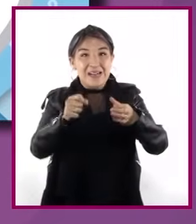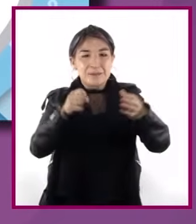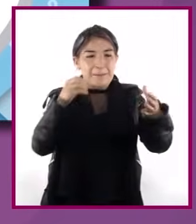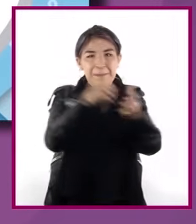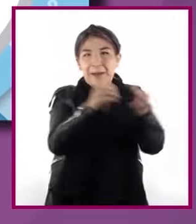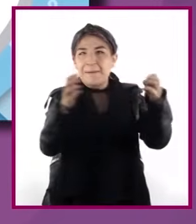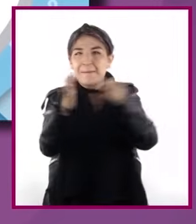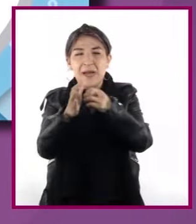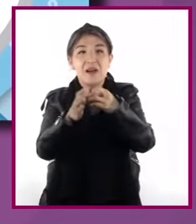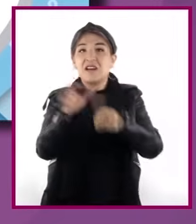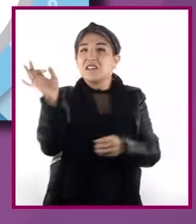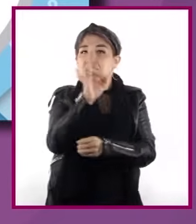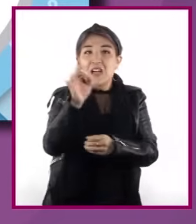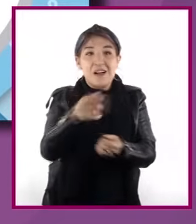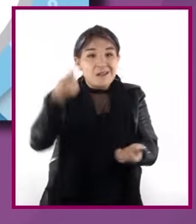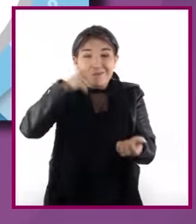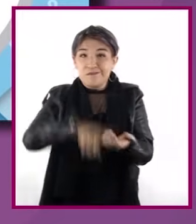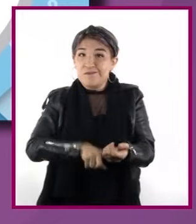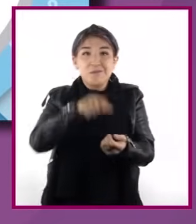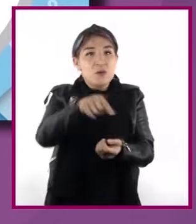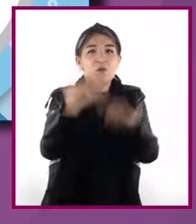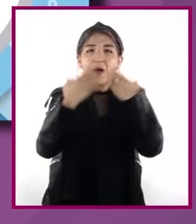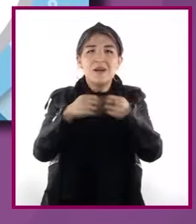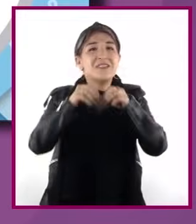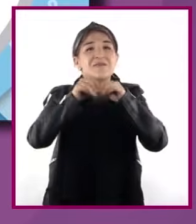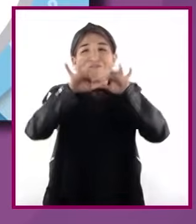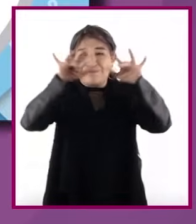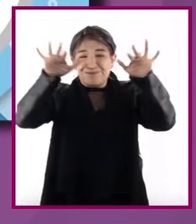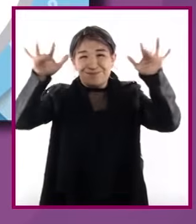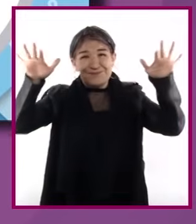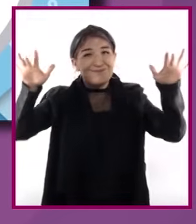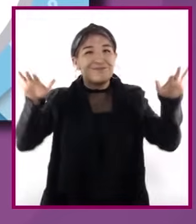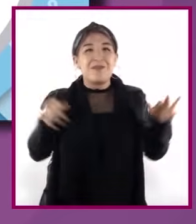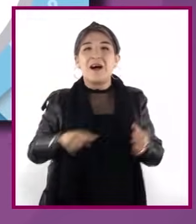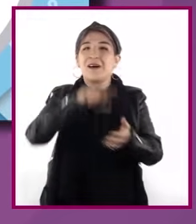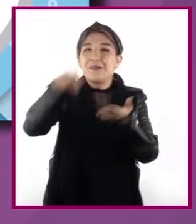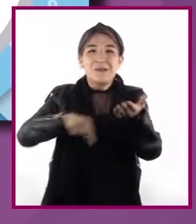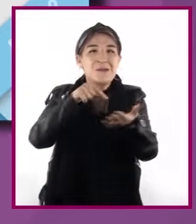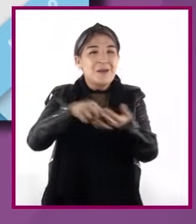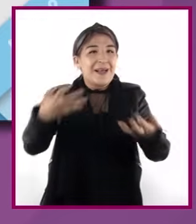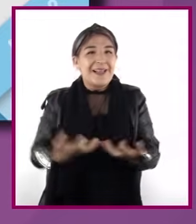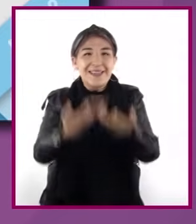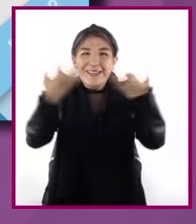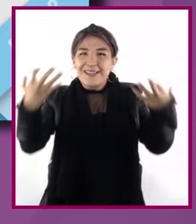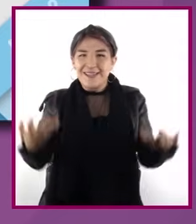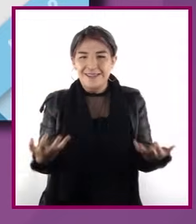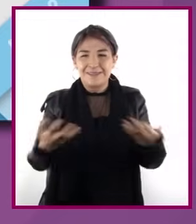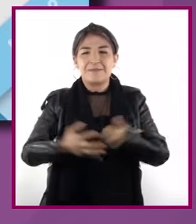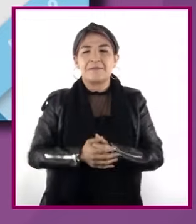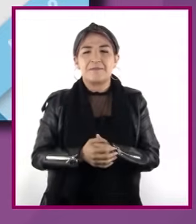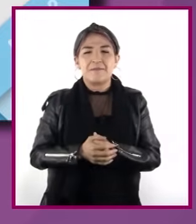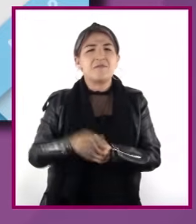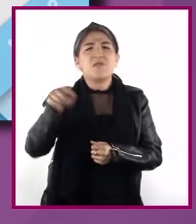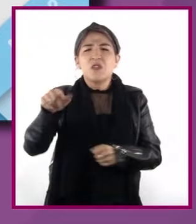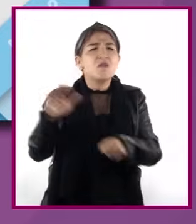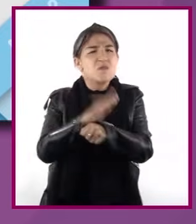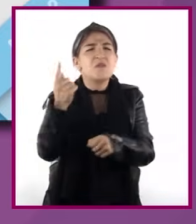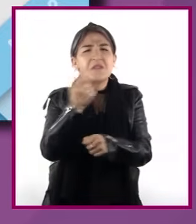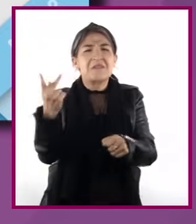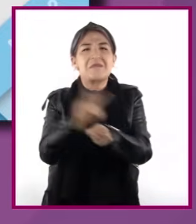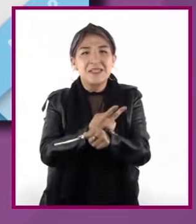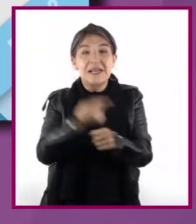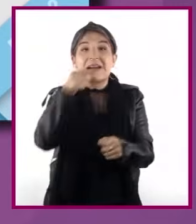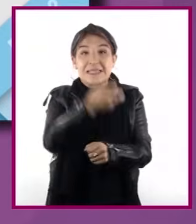Pero si no estoy dentro de uno, me disperso por toda la atmósfera de la Tierra. Esto sucede porque mi